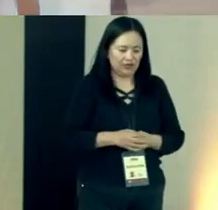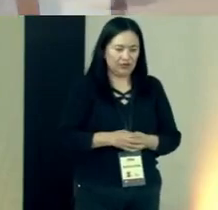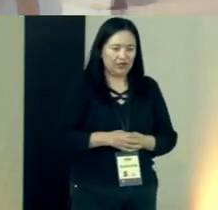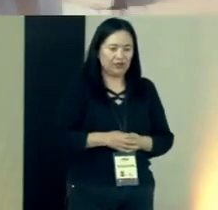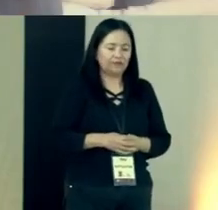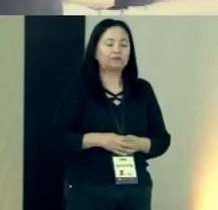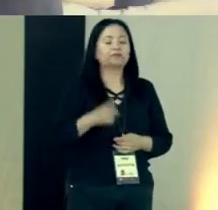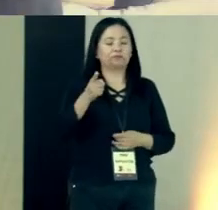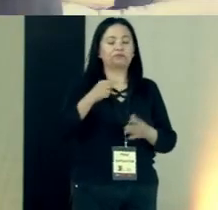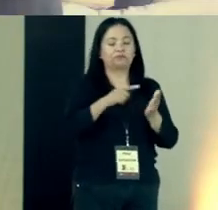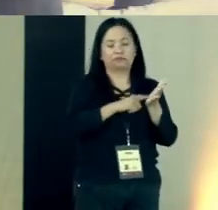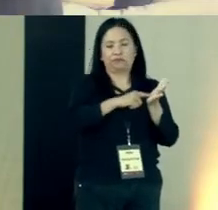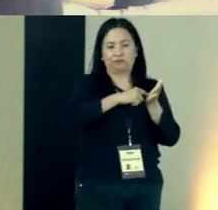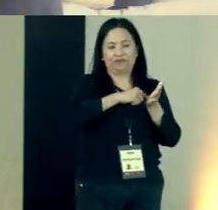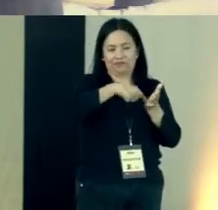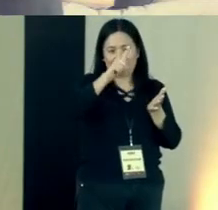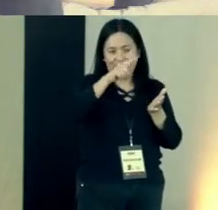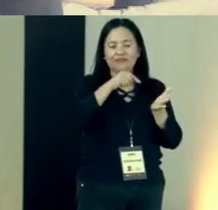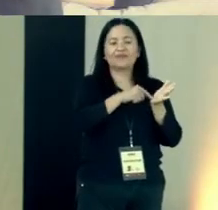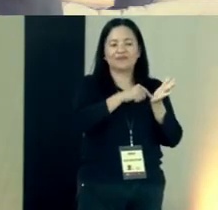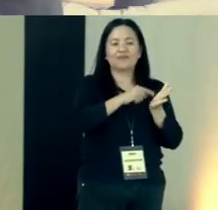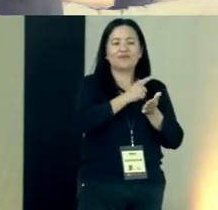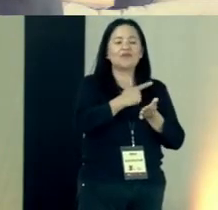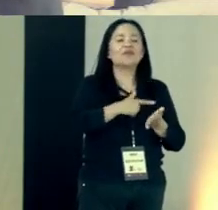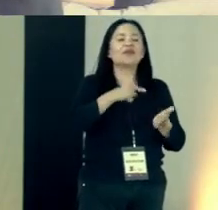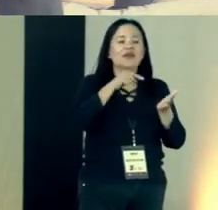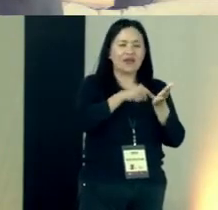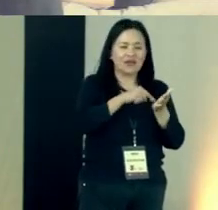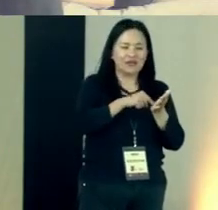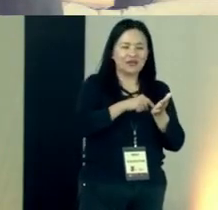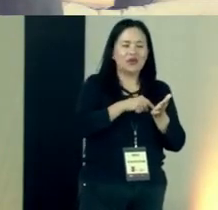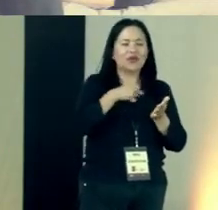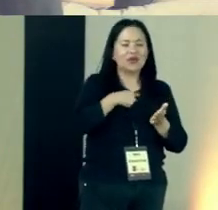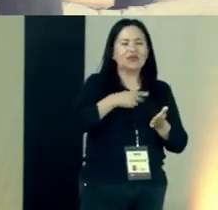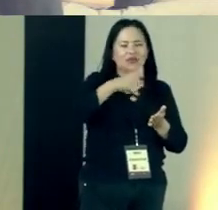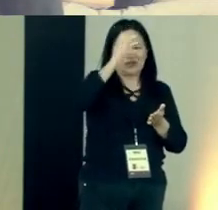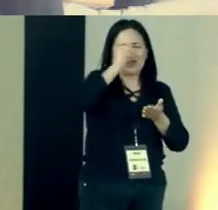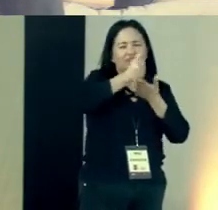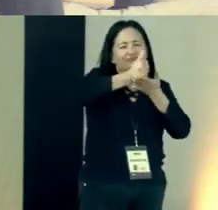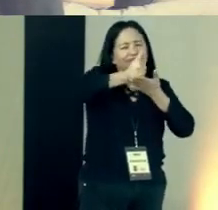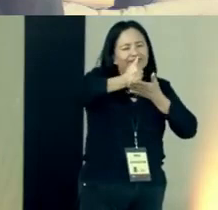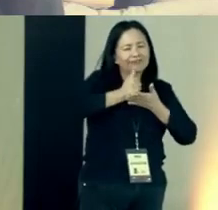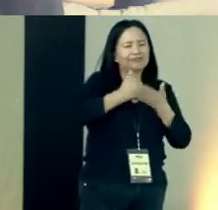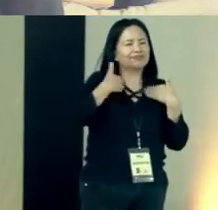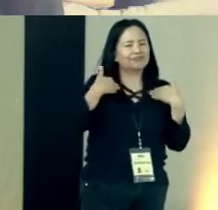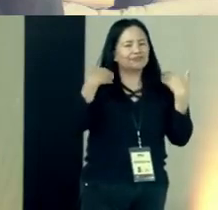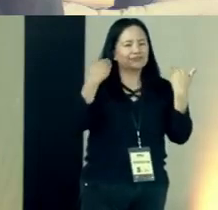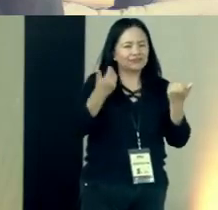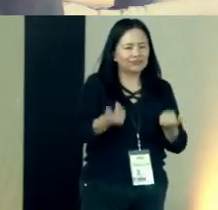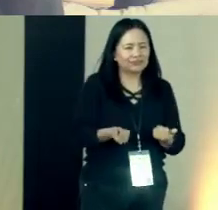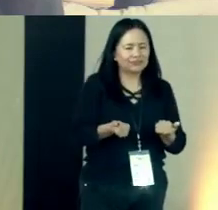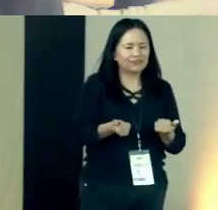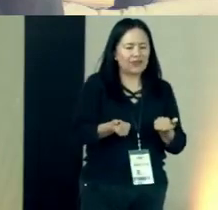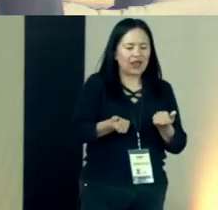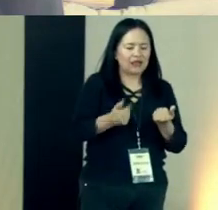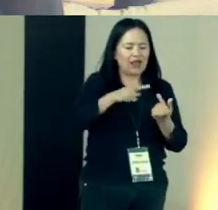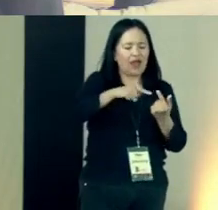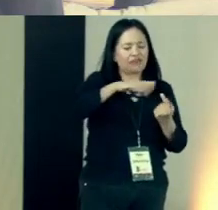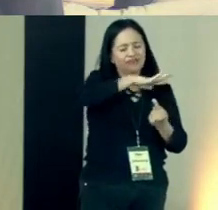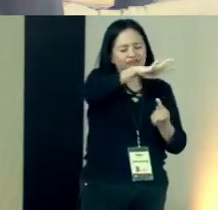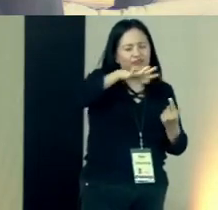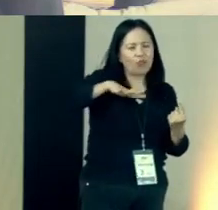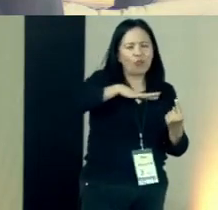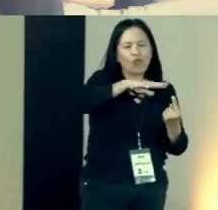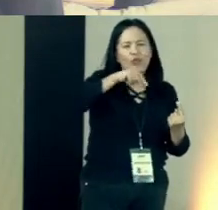grandes aciertos de esta edición, ¿no? O sea, como les decía, este complemento que nos permite como entender el contexto, pues